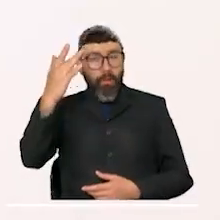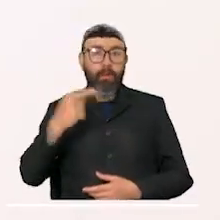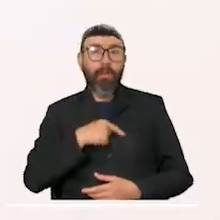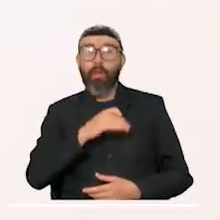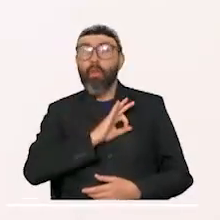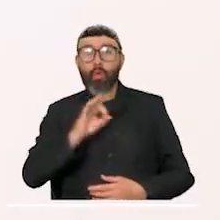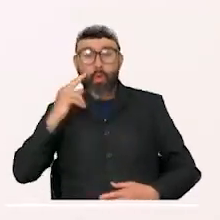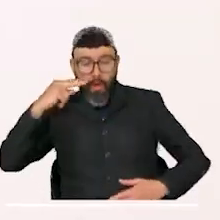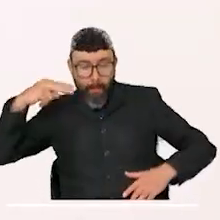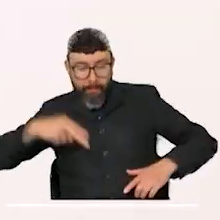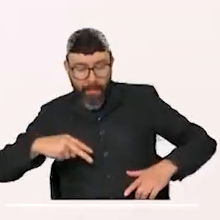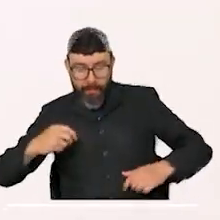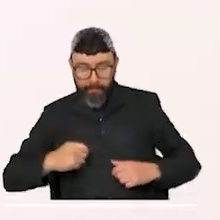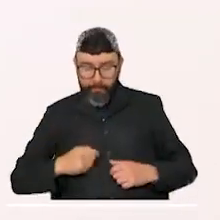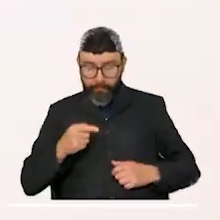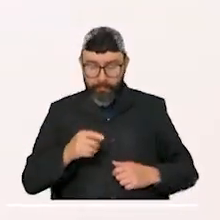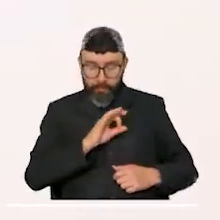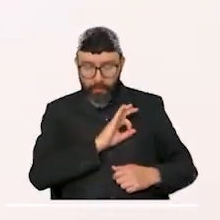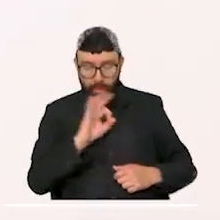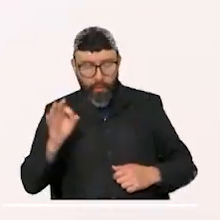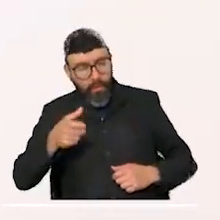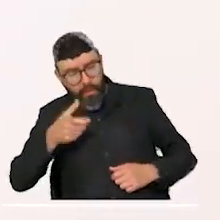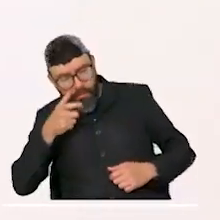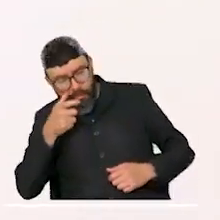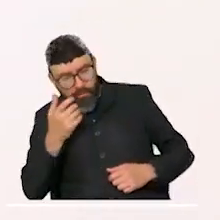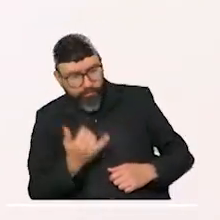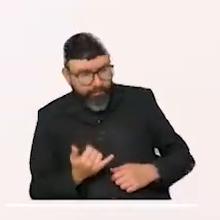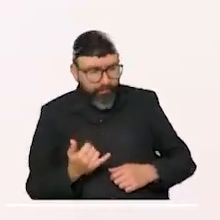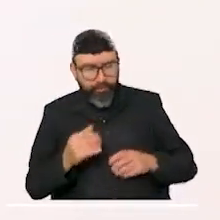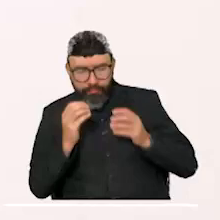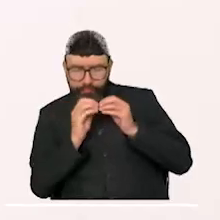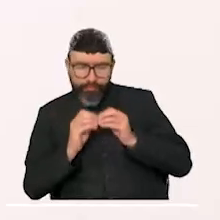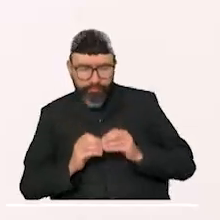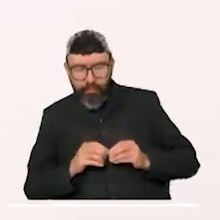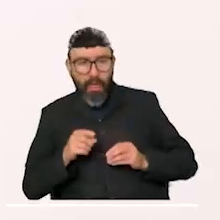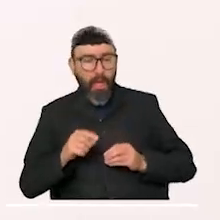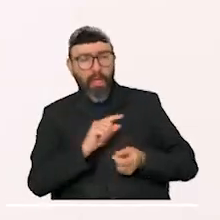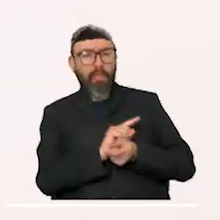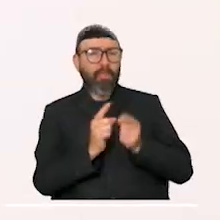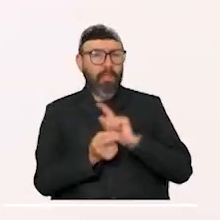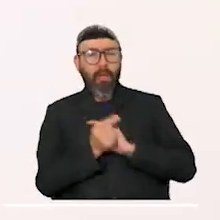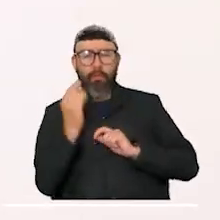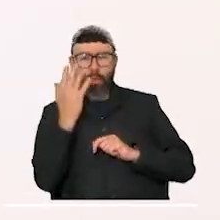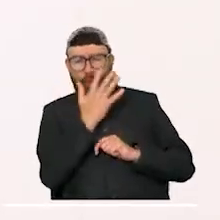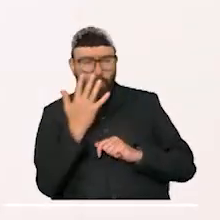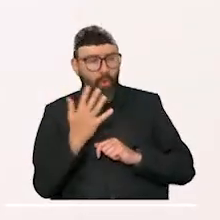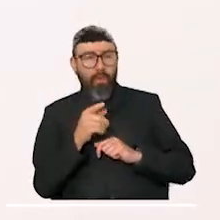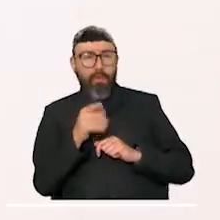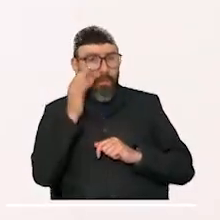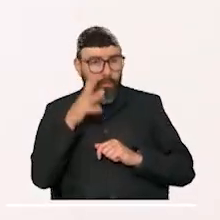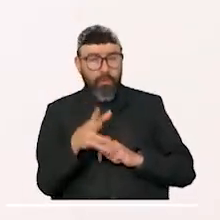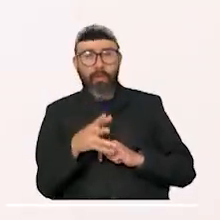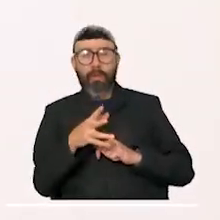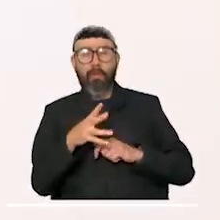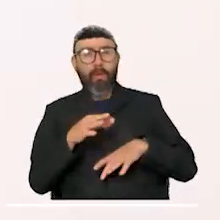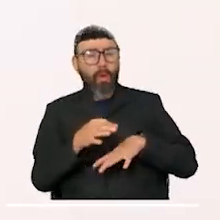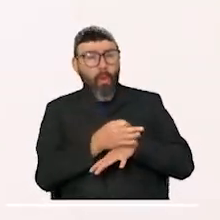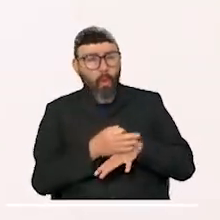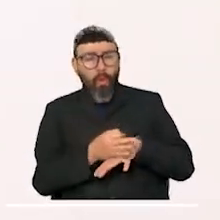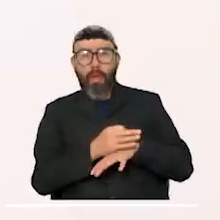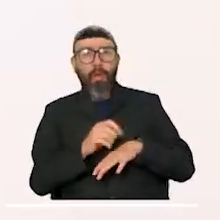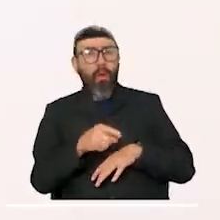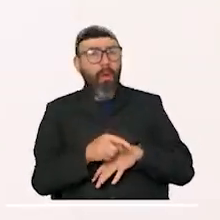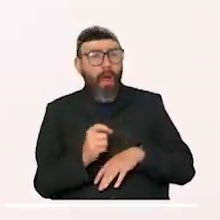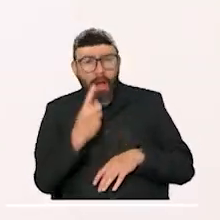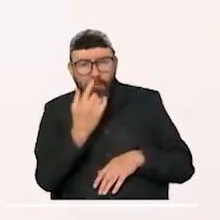observan porque no se toman la tarea de examinarse a sí mismas para ver si hay un cambio de color si hay una manchita si hay una verruguita si está pasando algo